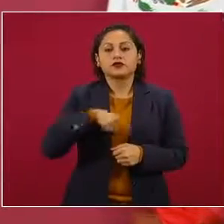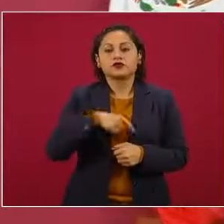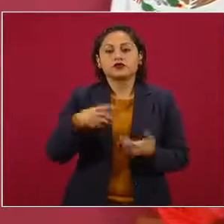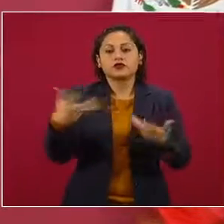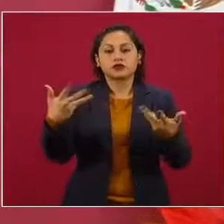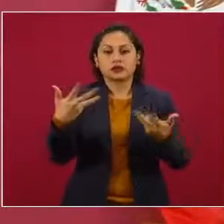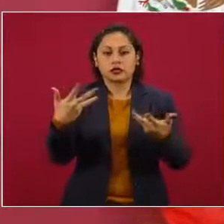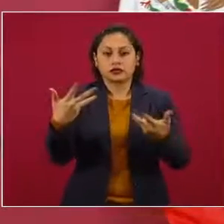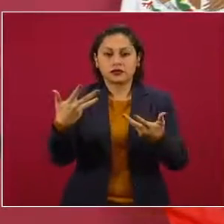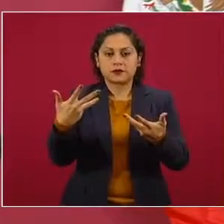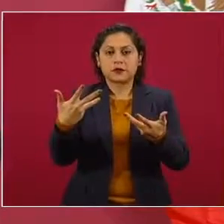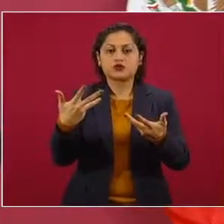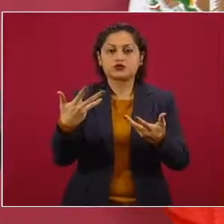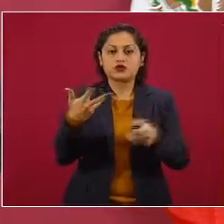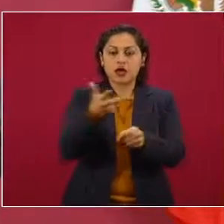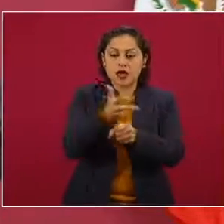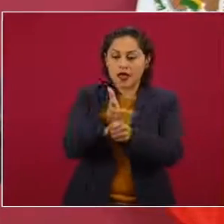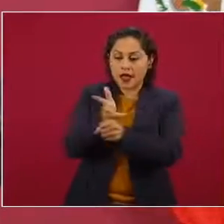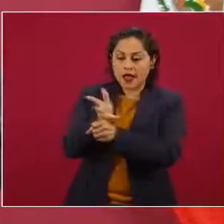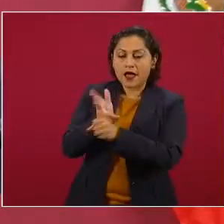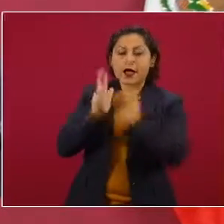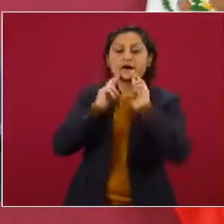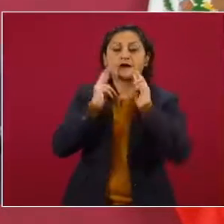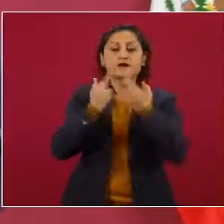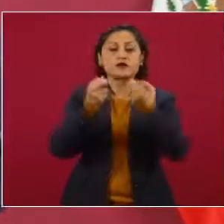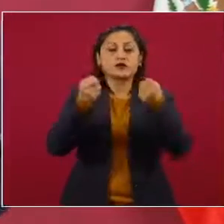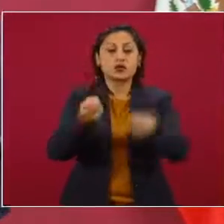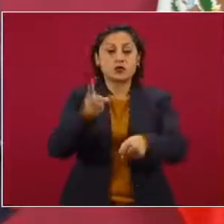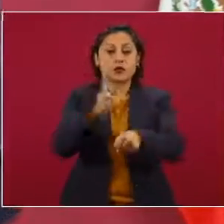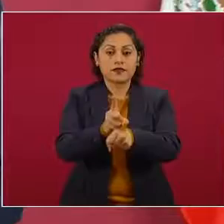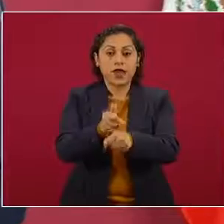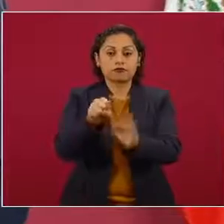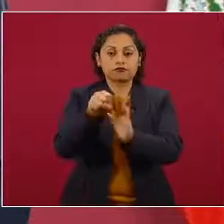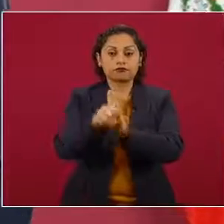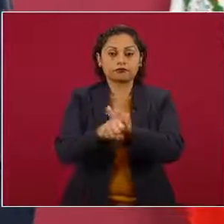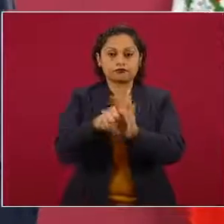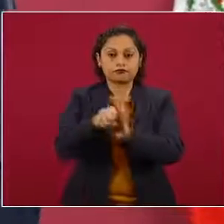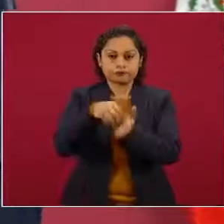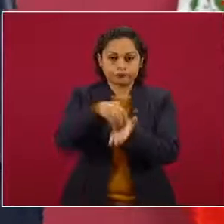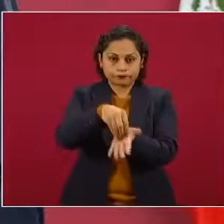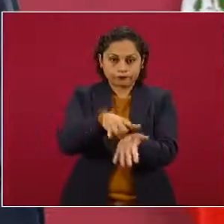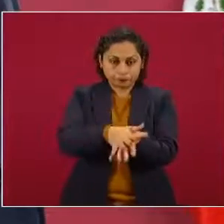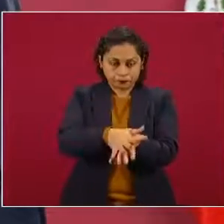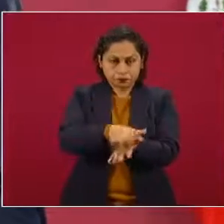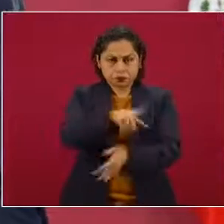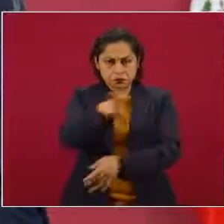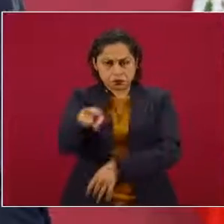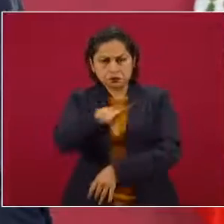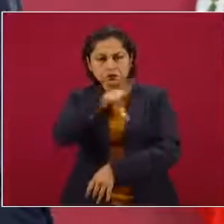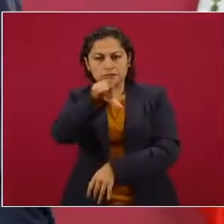las reuniones de seguridad, y